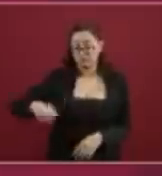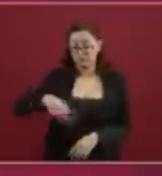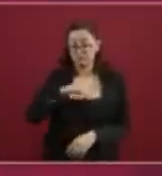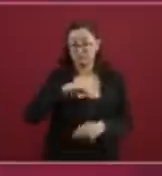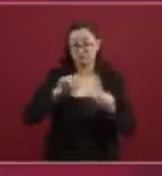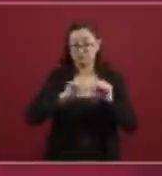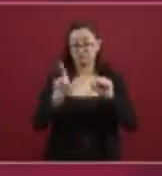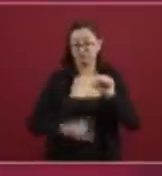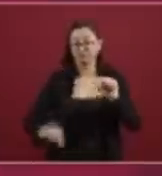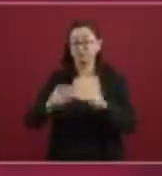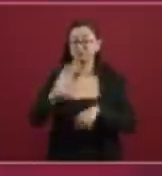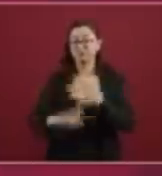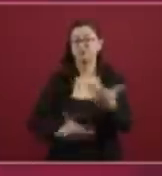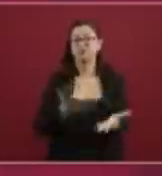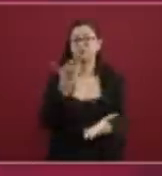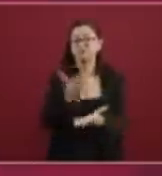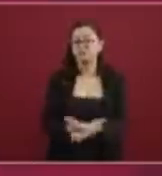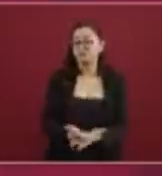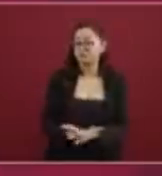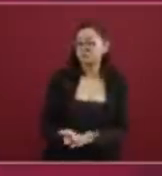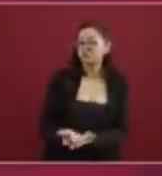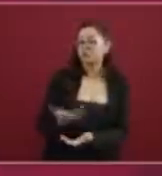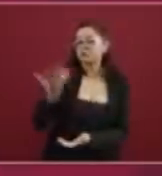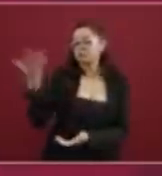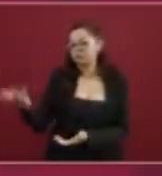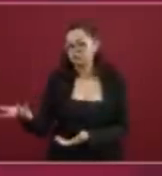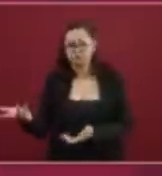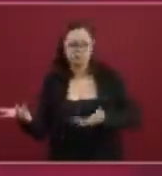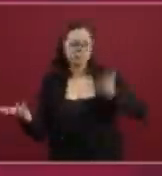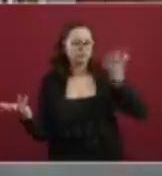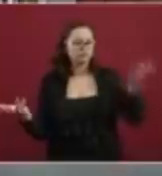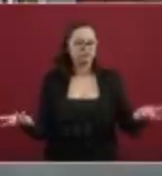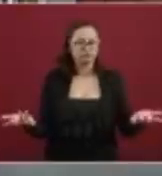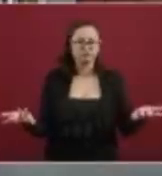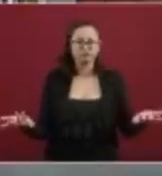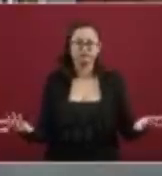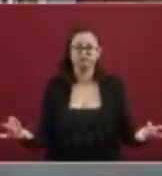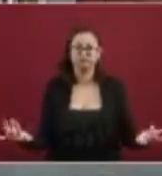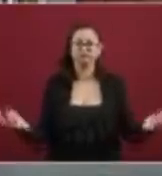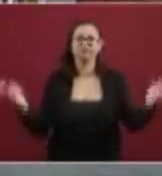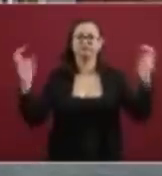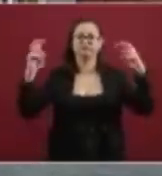se sienten a dialogar, que eso es lo mejor,